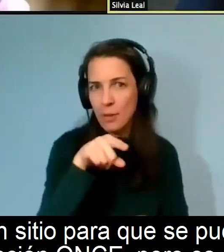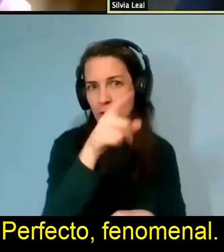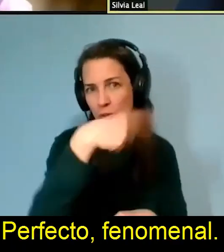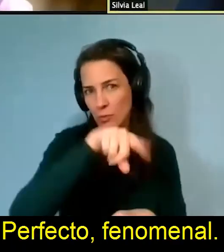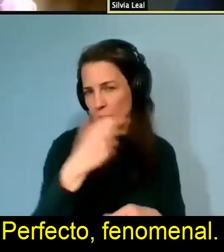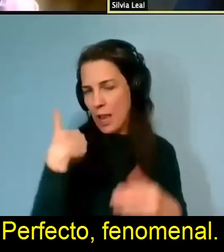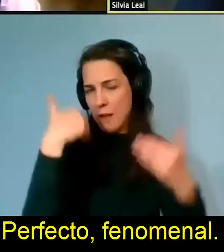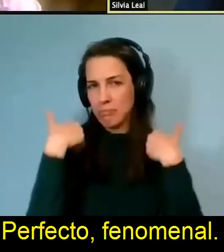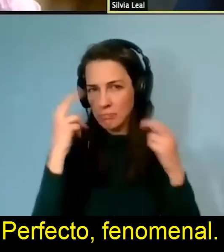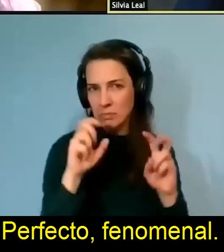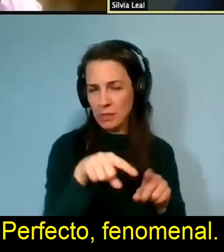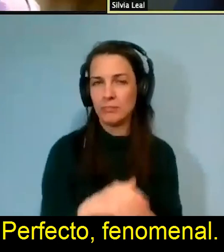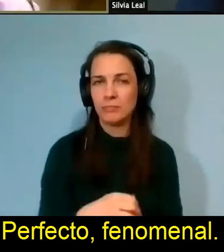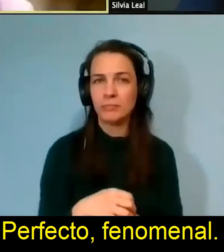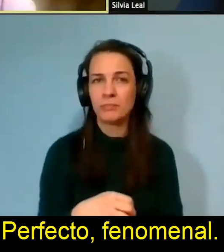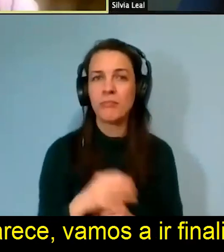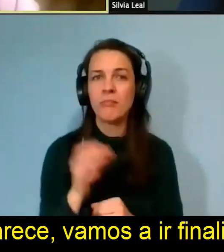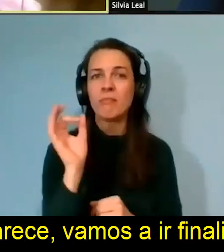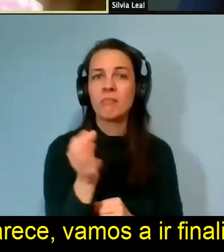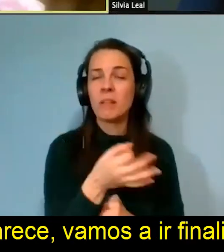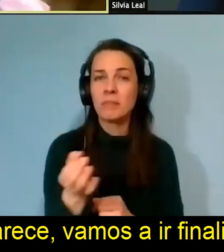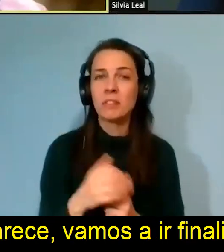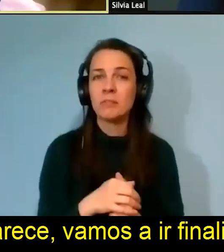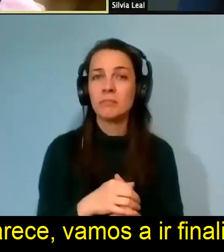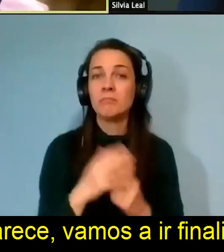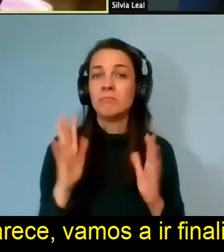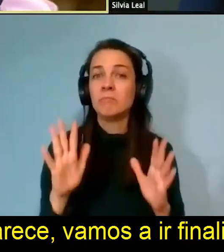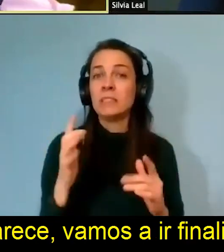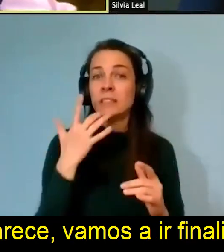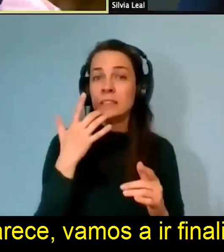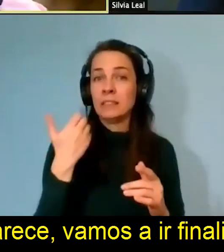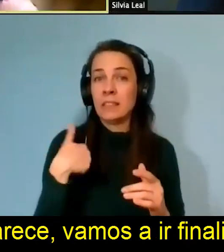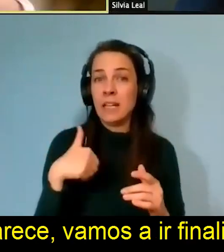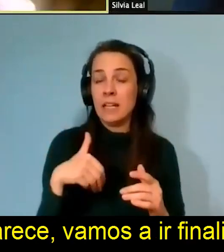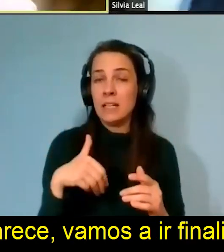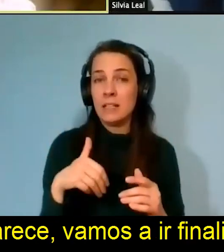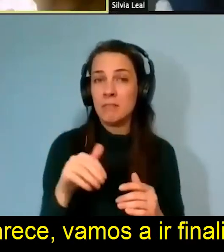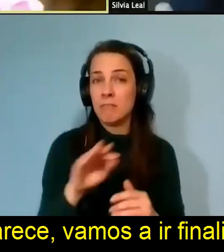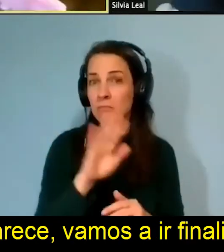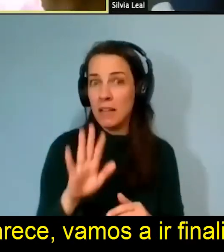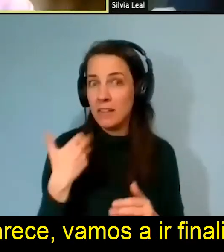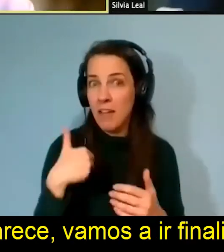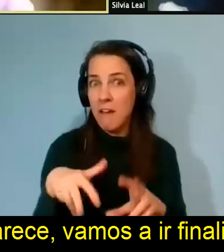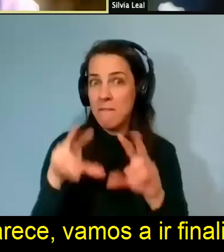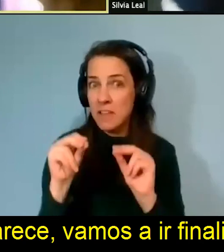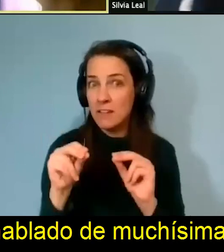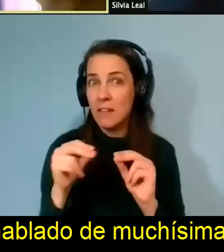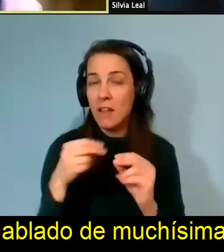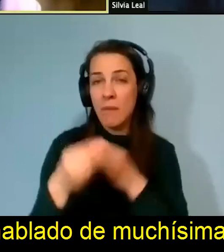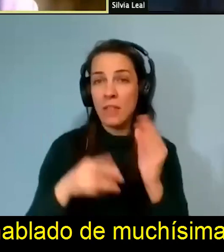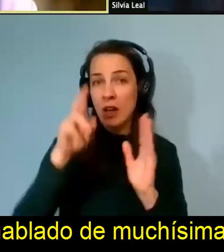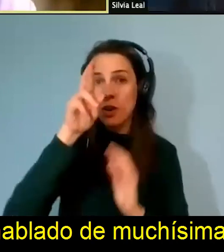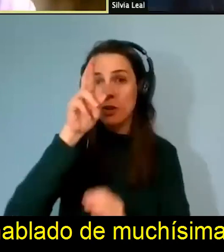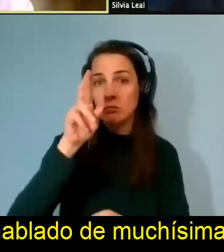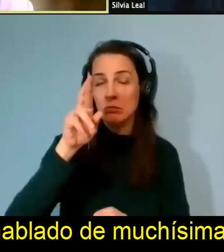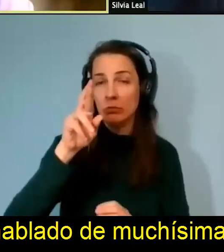vuestra. Perfecto, fenomenal. Pues Silvia, si te parece, vamos a ir finalizando, ¿no? Vamos a hacer un repaso de lo que hemos hablado.